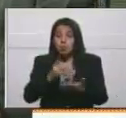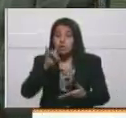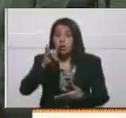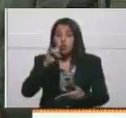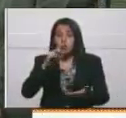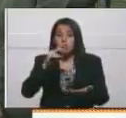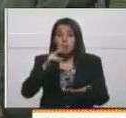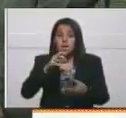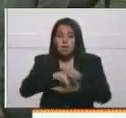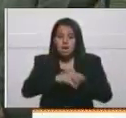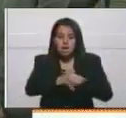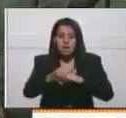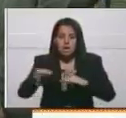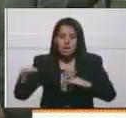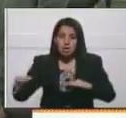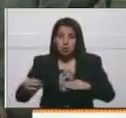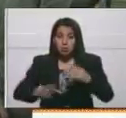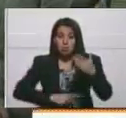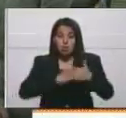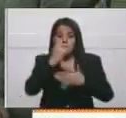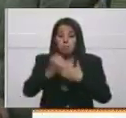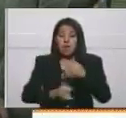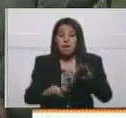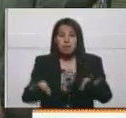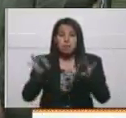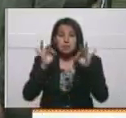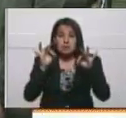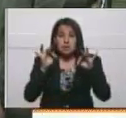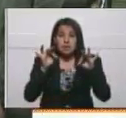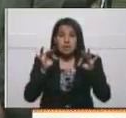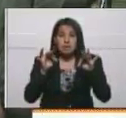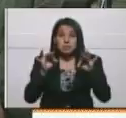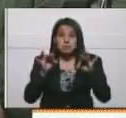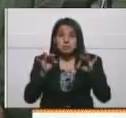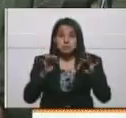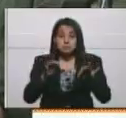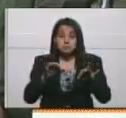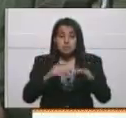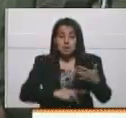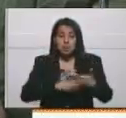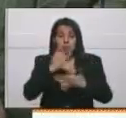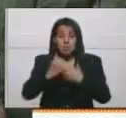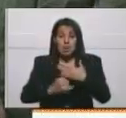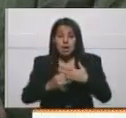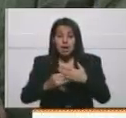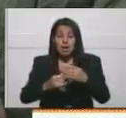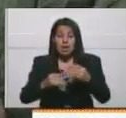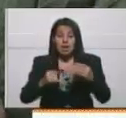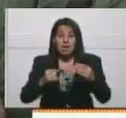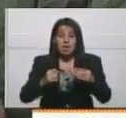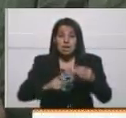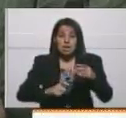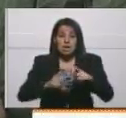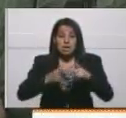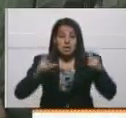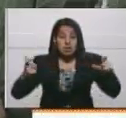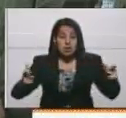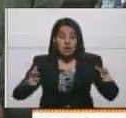regiones, de hacer un plan especial, el plan de la gran misión Vivienda